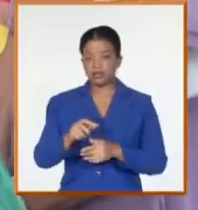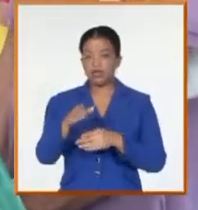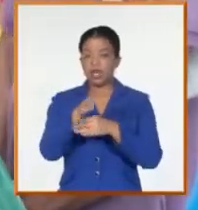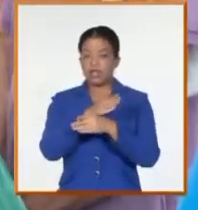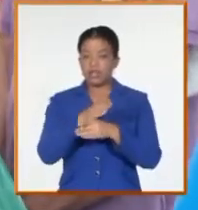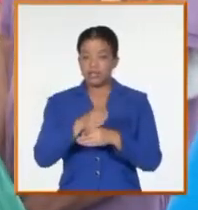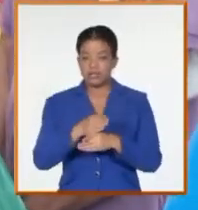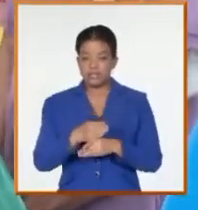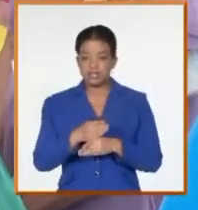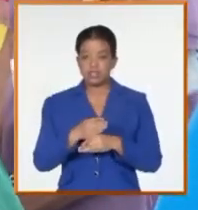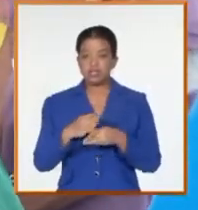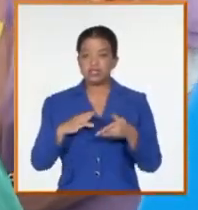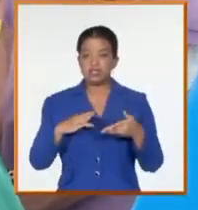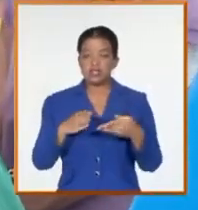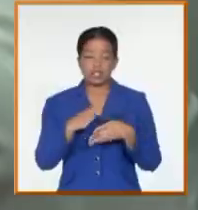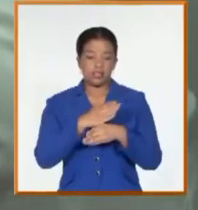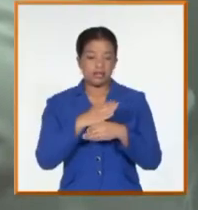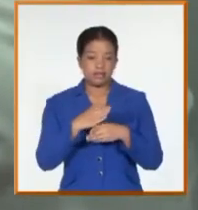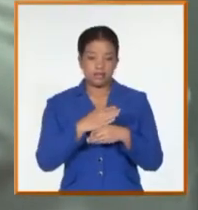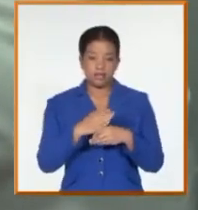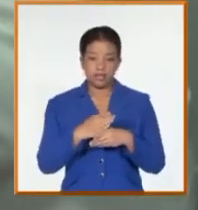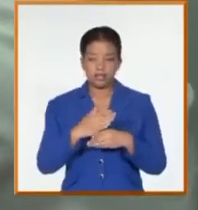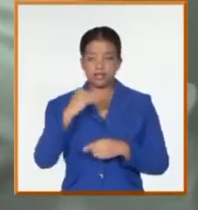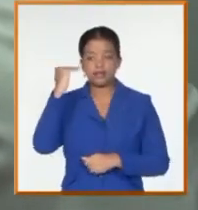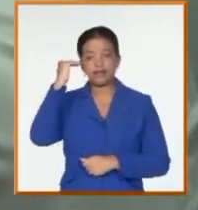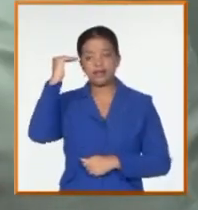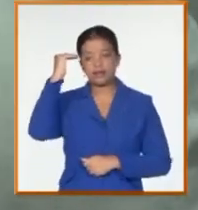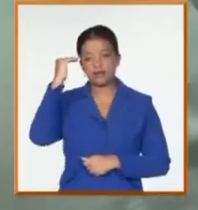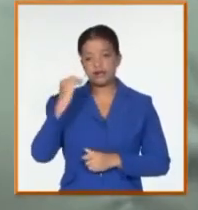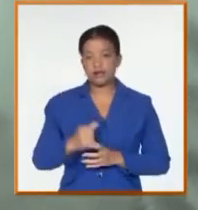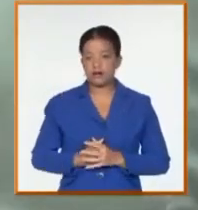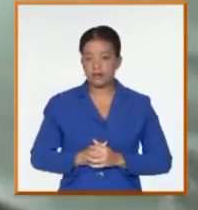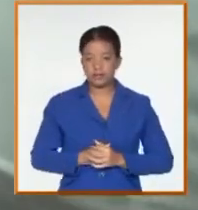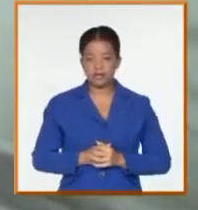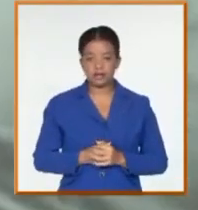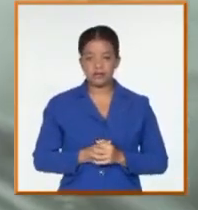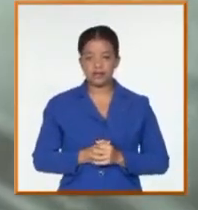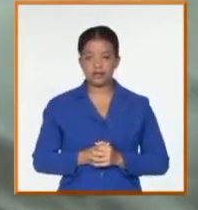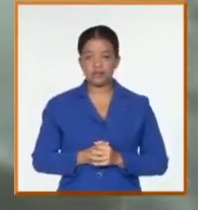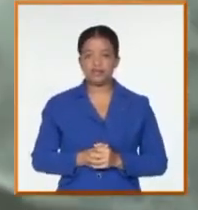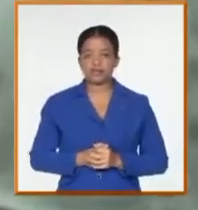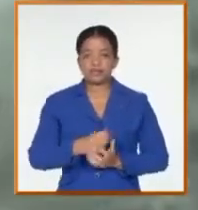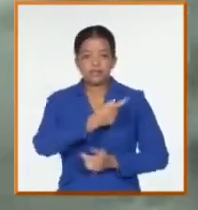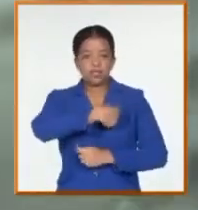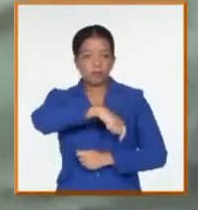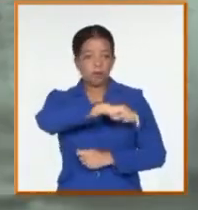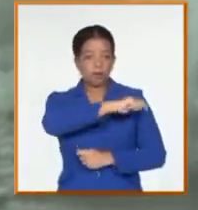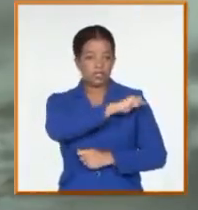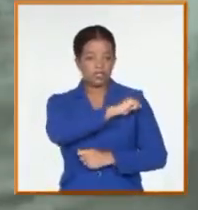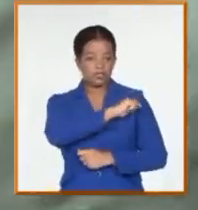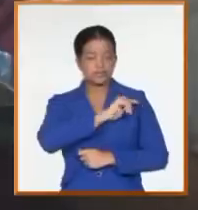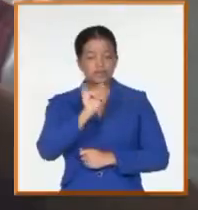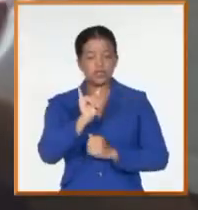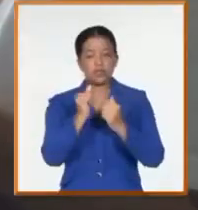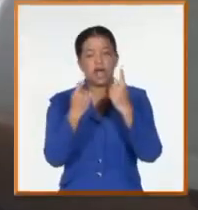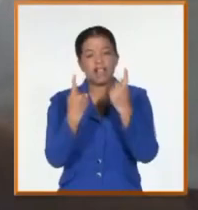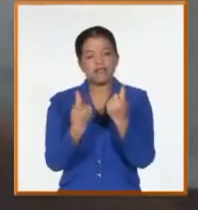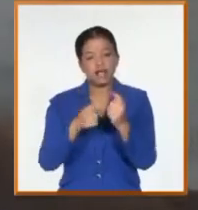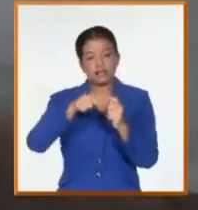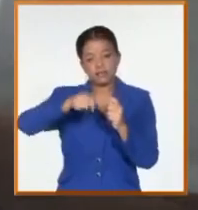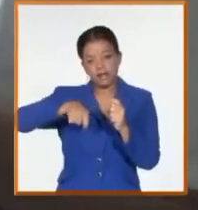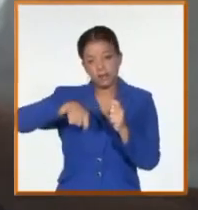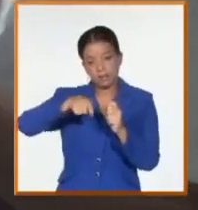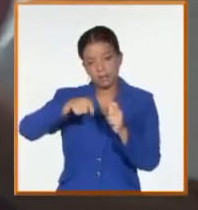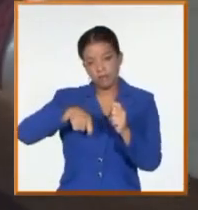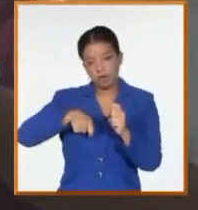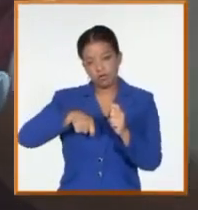centrada fundamentalmente en las limitaciones tecnológicas en una parte de la población y la inexistencia de pus en la totalidad